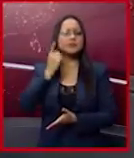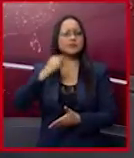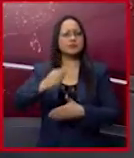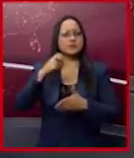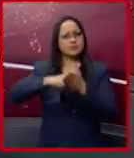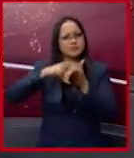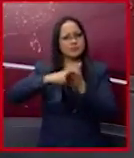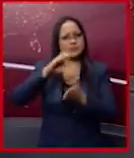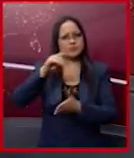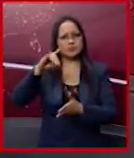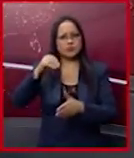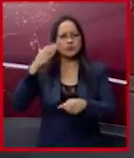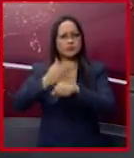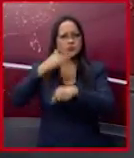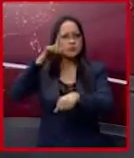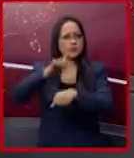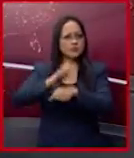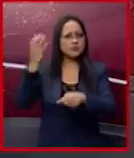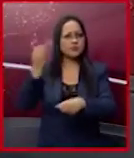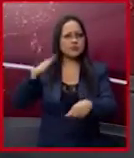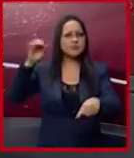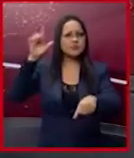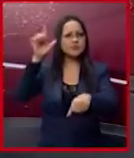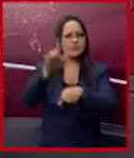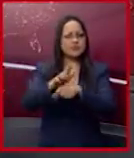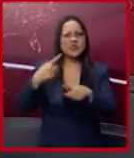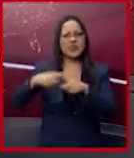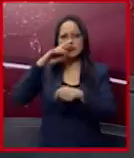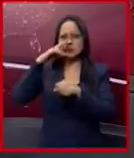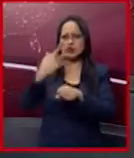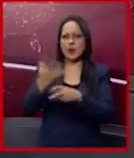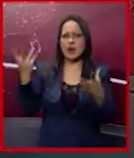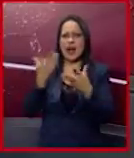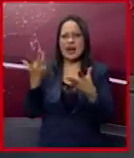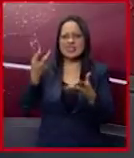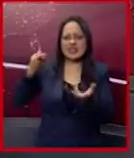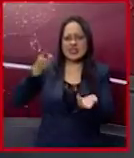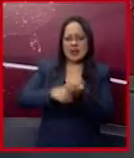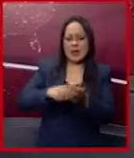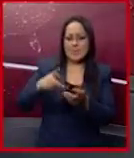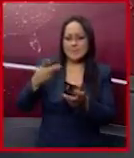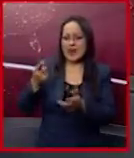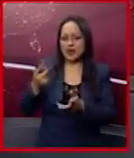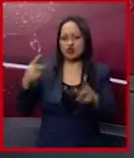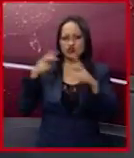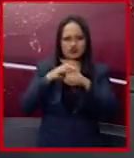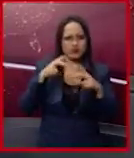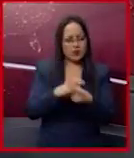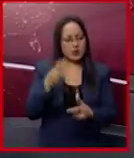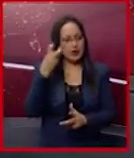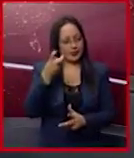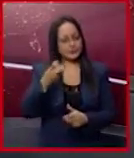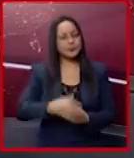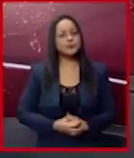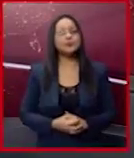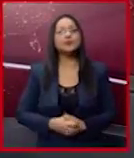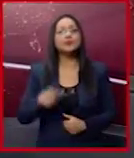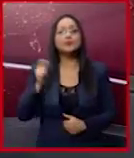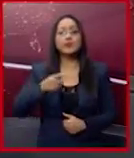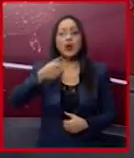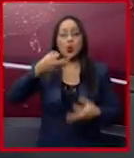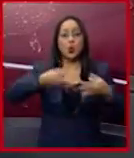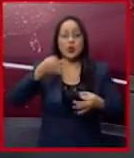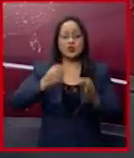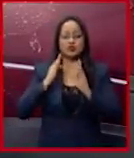al Código Penal Federal para establecer sanciones a quien promueva y realice peleas de perros. El Senado de la República aprobó incluir a los juicios